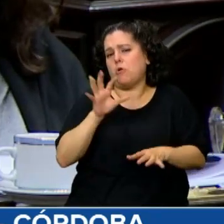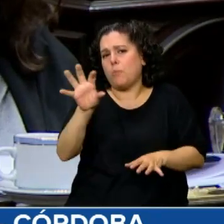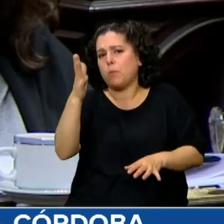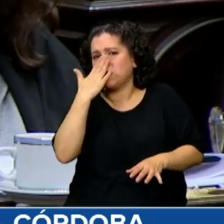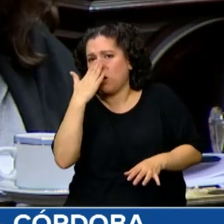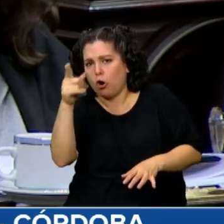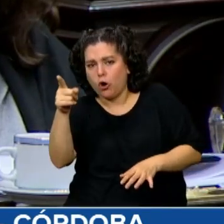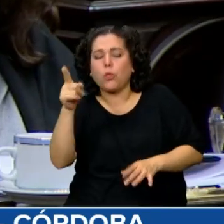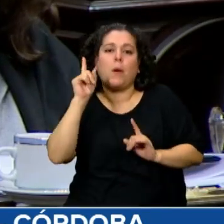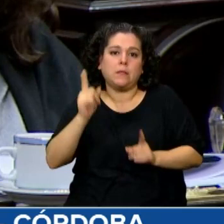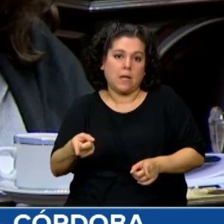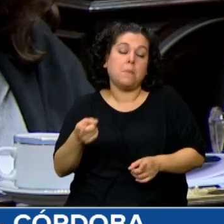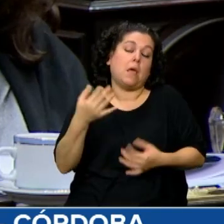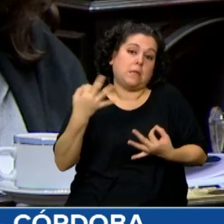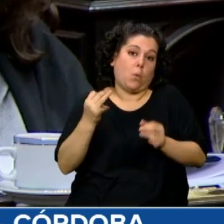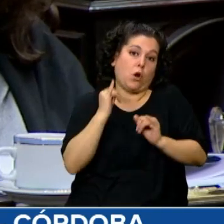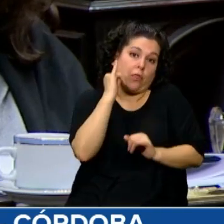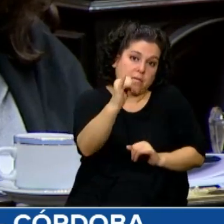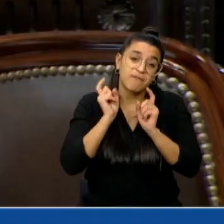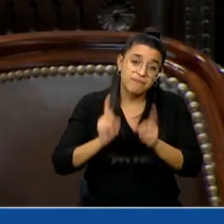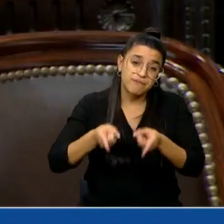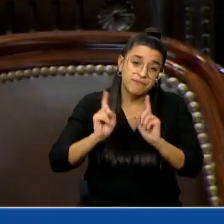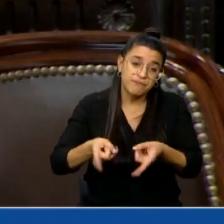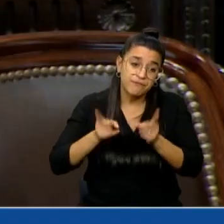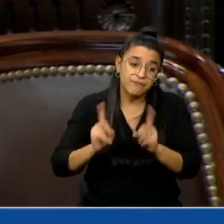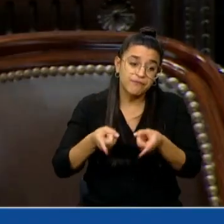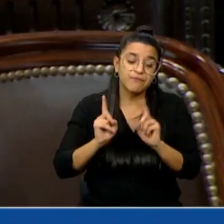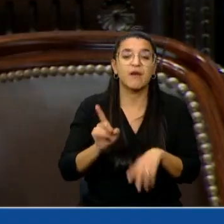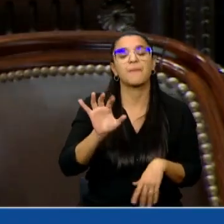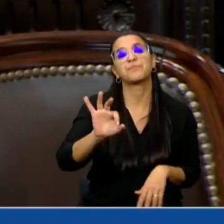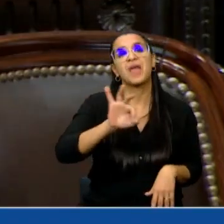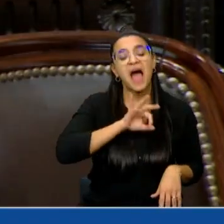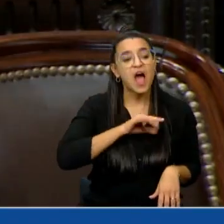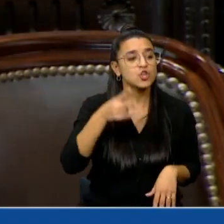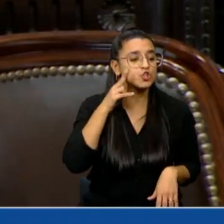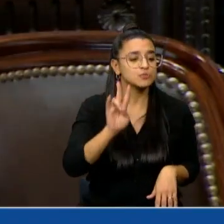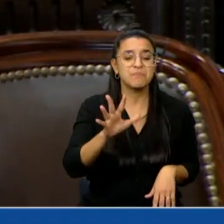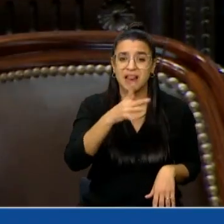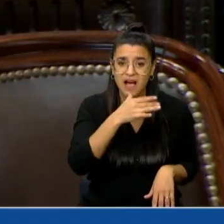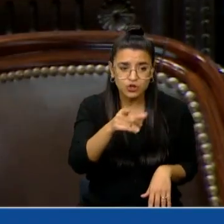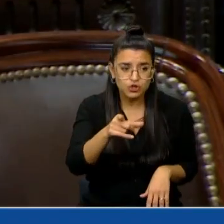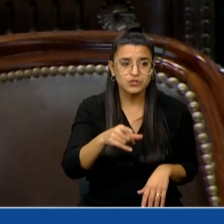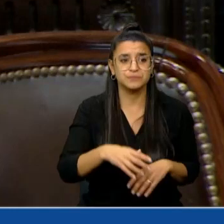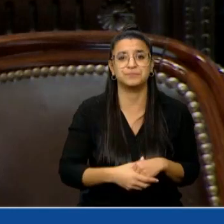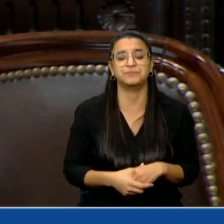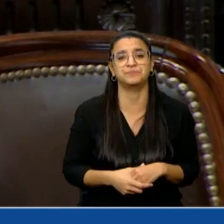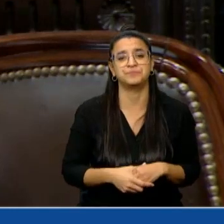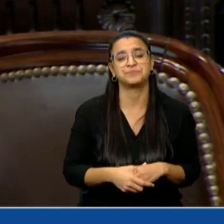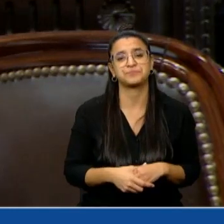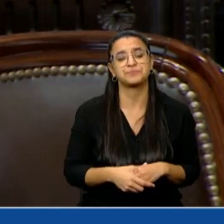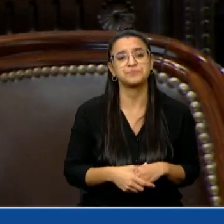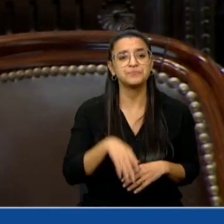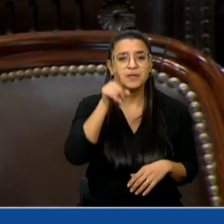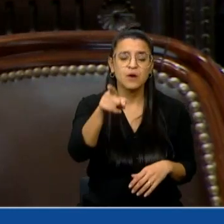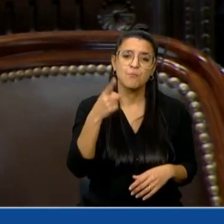que encabeza también, es bueno decirlo. En el año 2014 ENOSA empieza